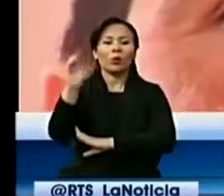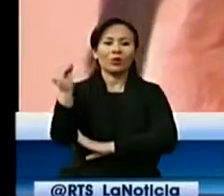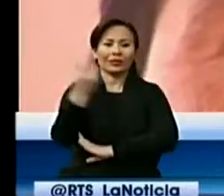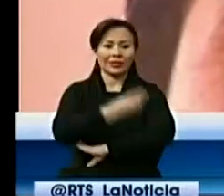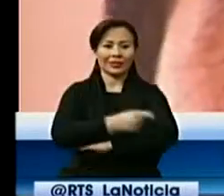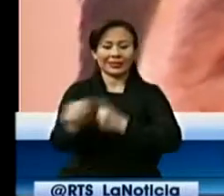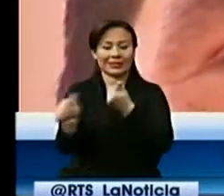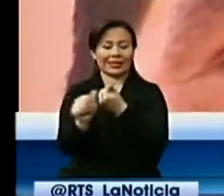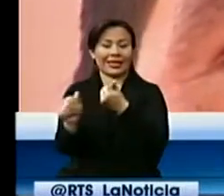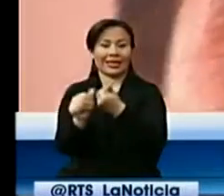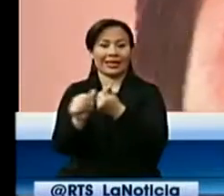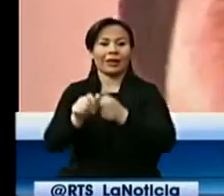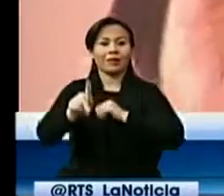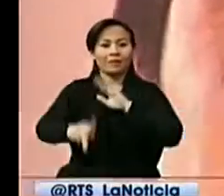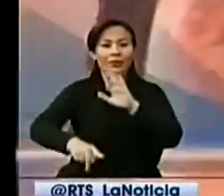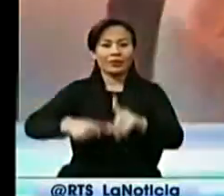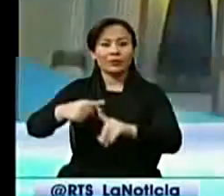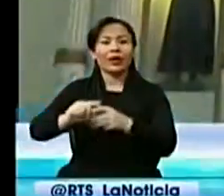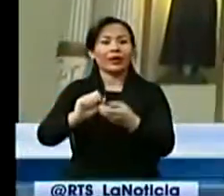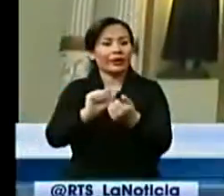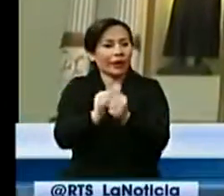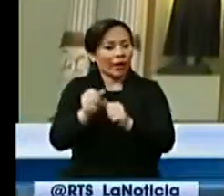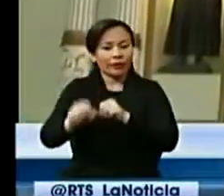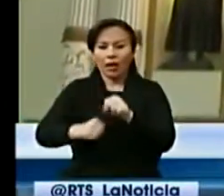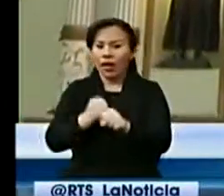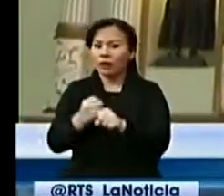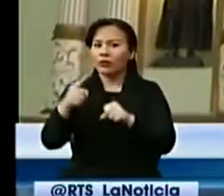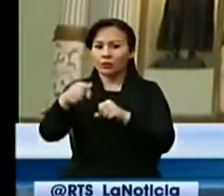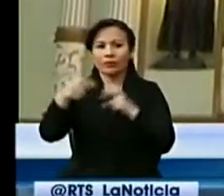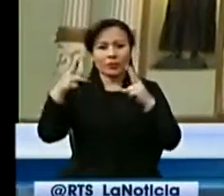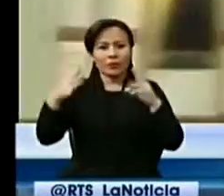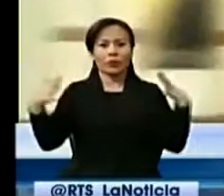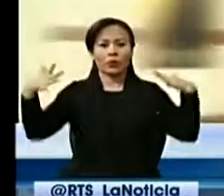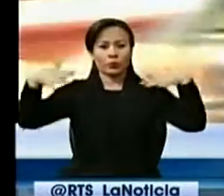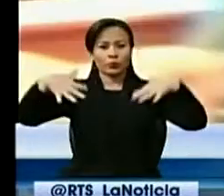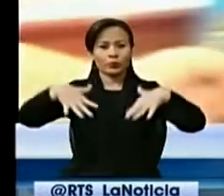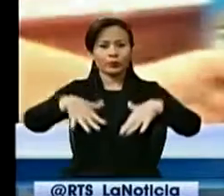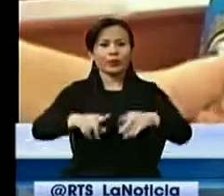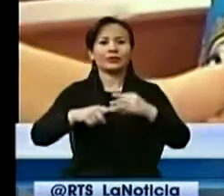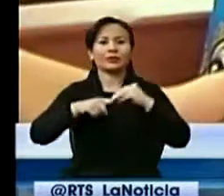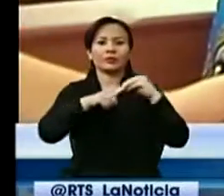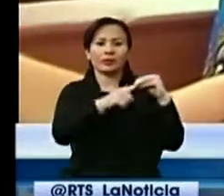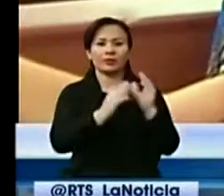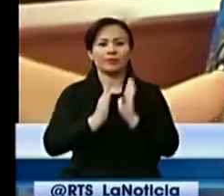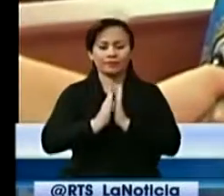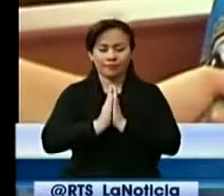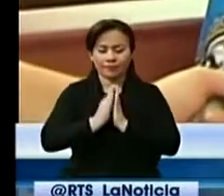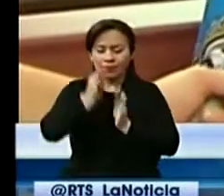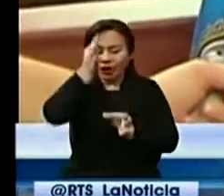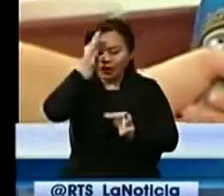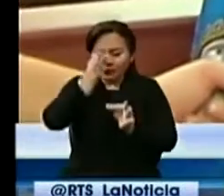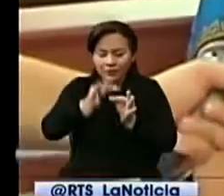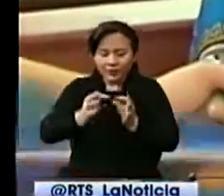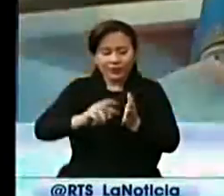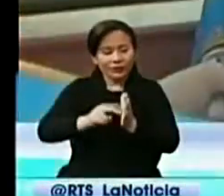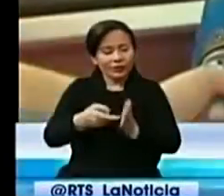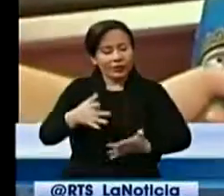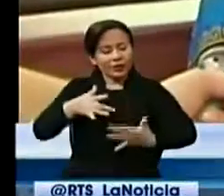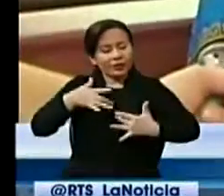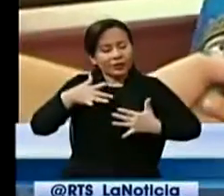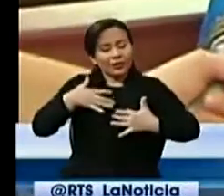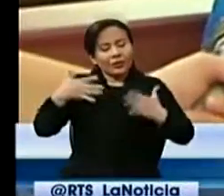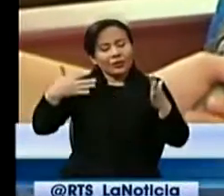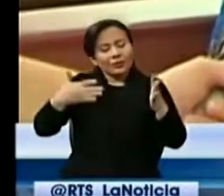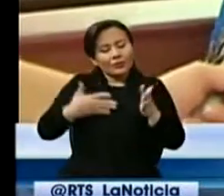acto de fe y que cada año obligatoriamente concurren a esta misa especial. La fe que uno tiene y uno siente una